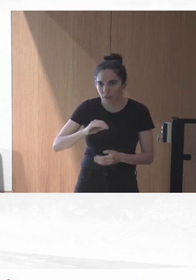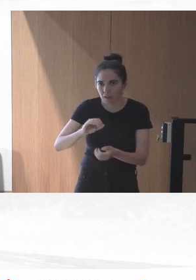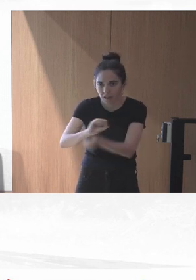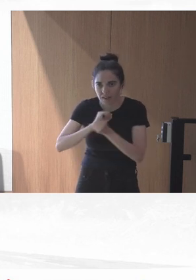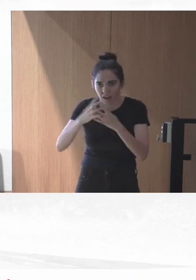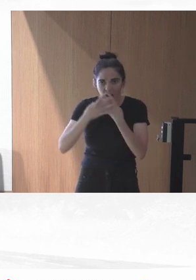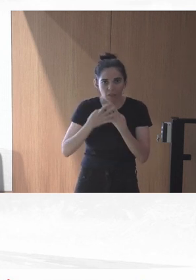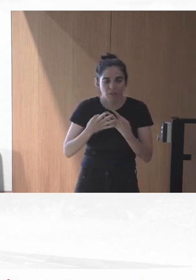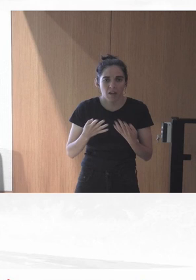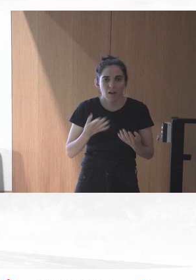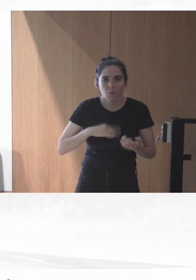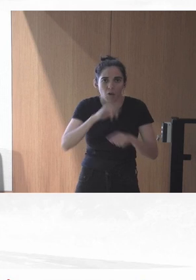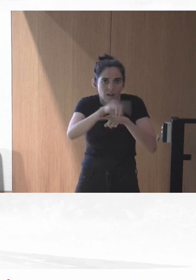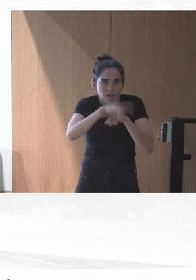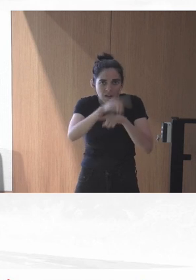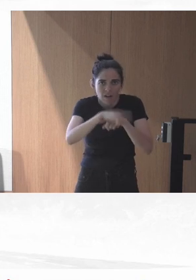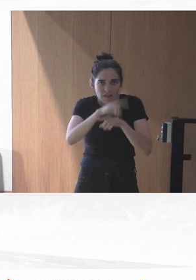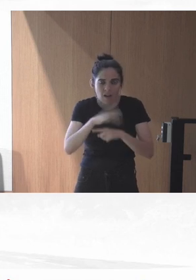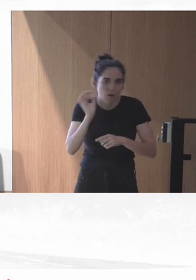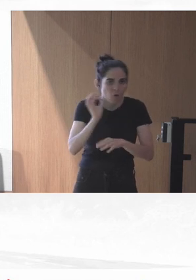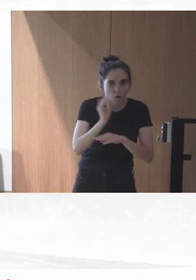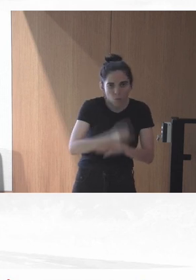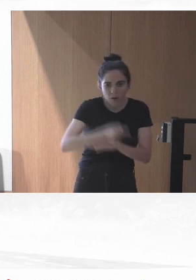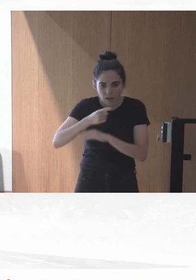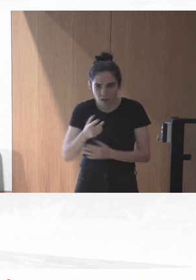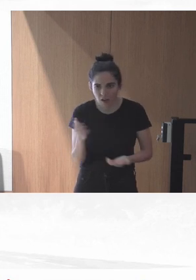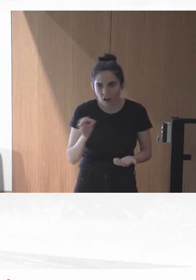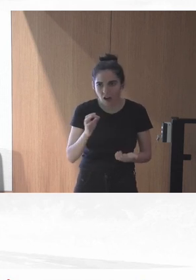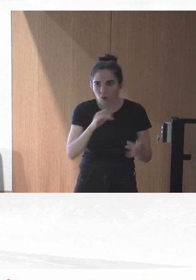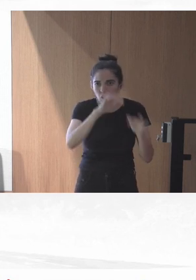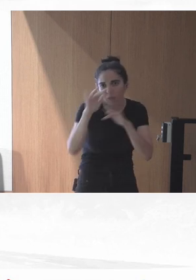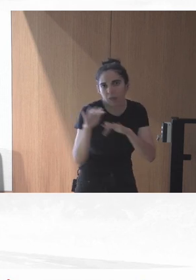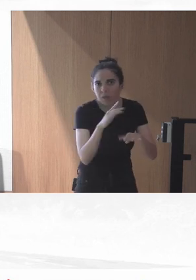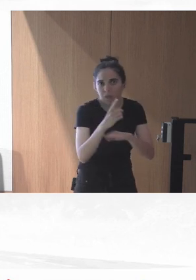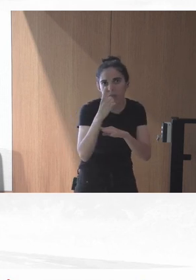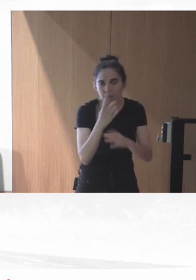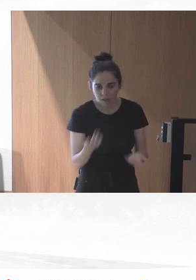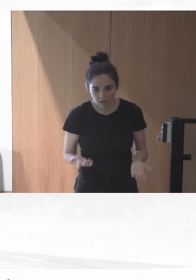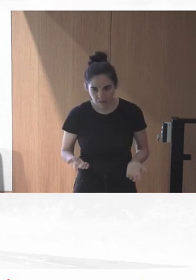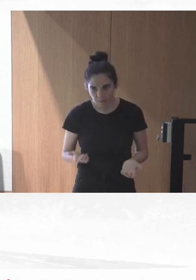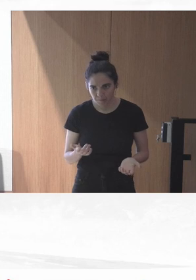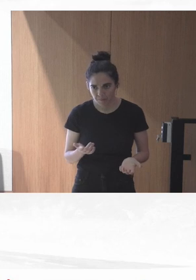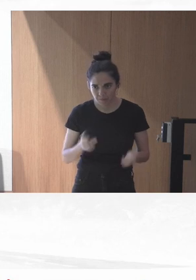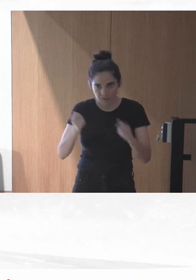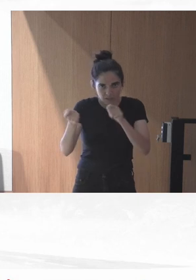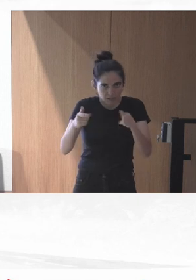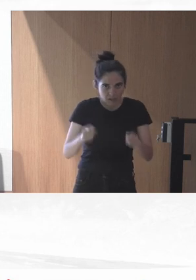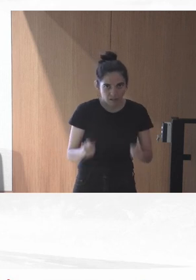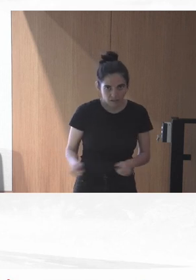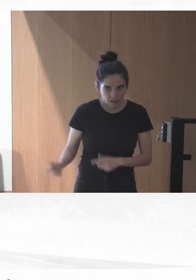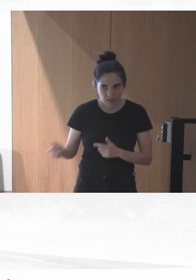porque, digamos, que le han engañado o le han obligado o le han coaccionado o similares.